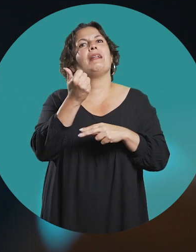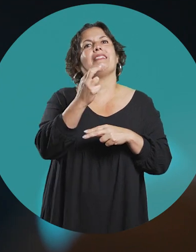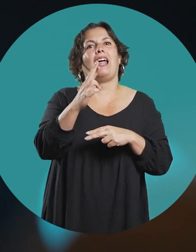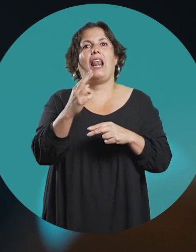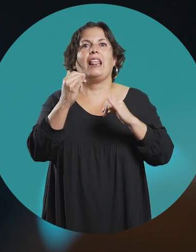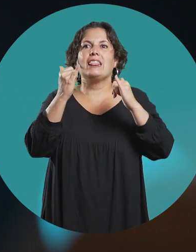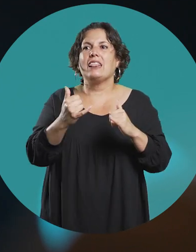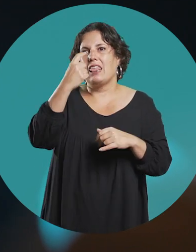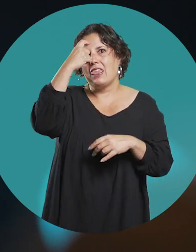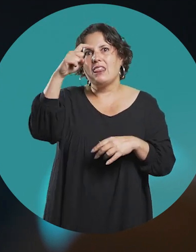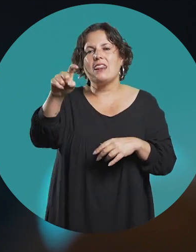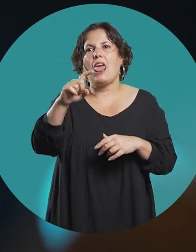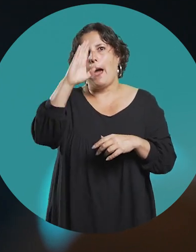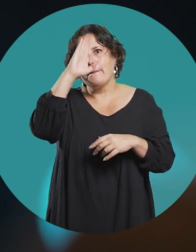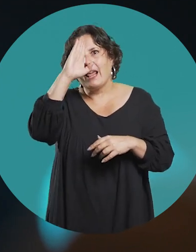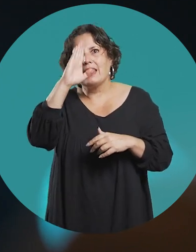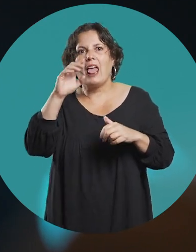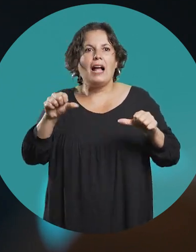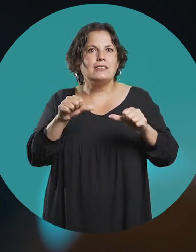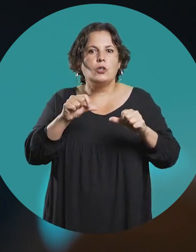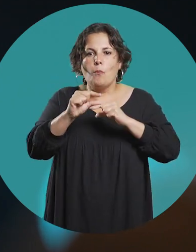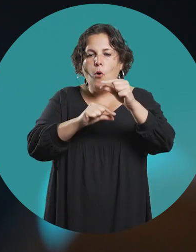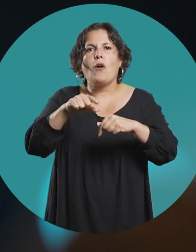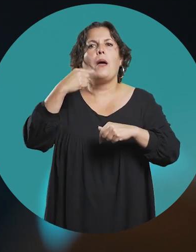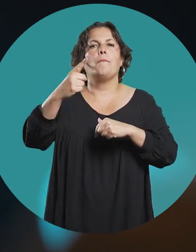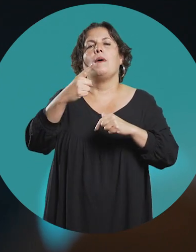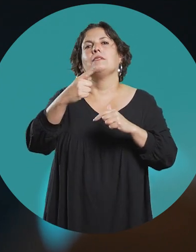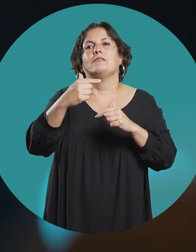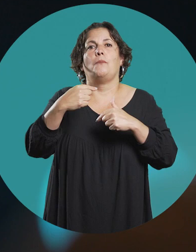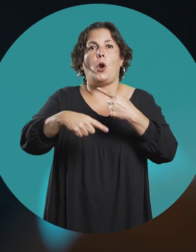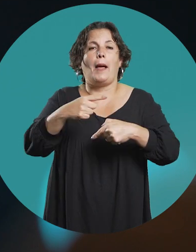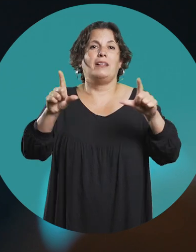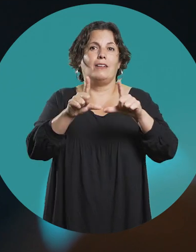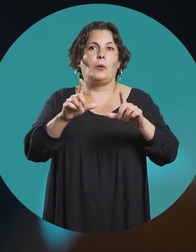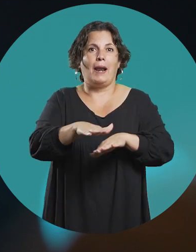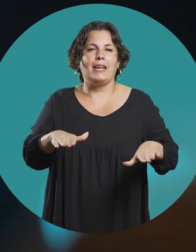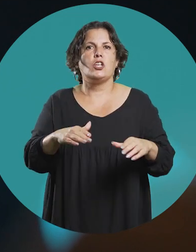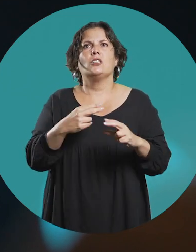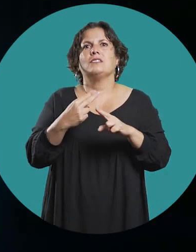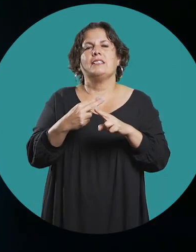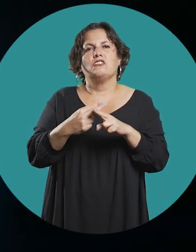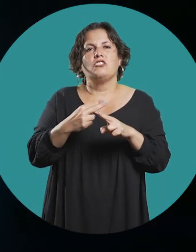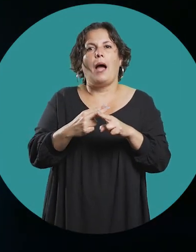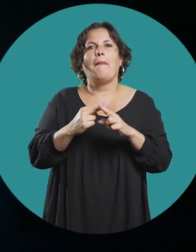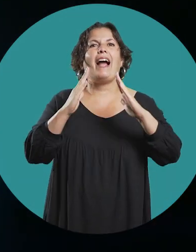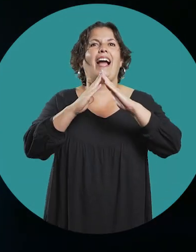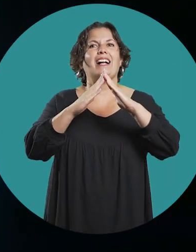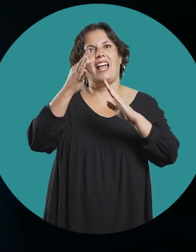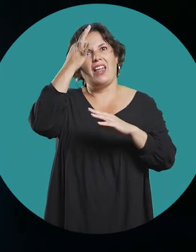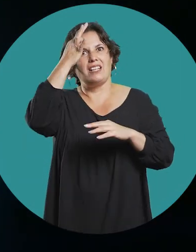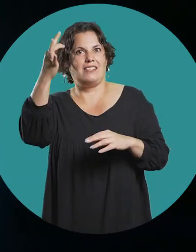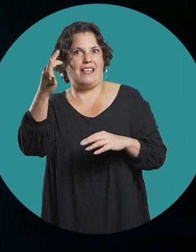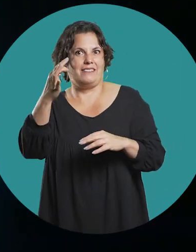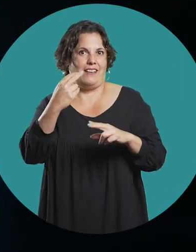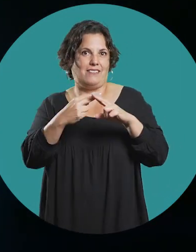que tenía esta idea de aprender haciendo. Muchos años después hicimos un programa de tele para chicos con él, que se llamó La Casa de la Ciencia, que